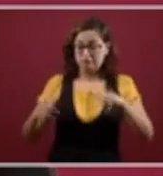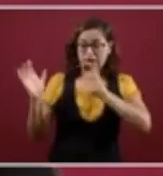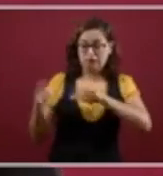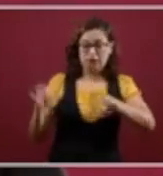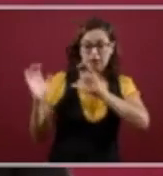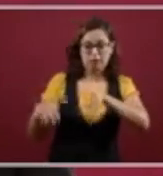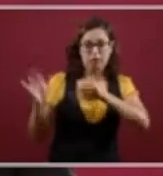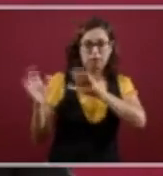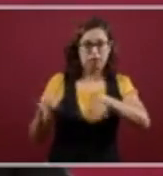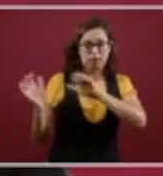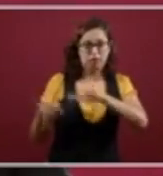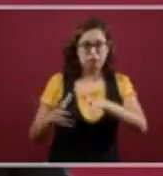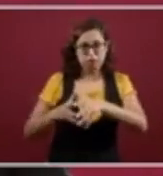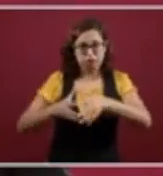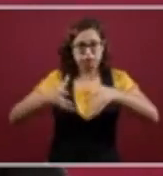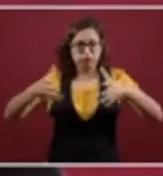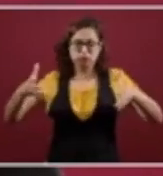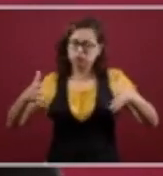de la presidencia